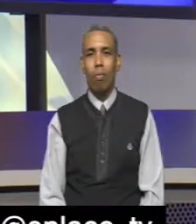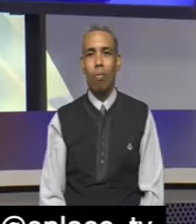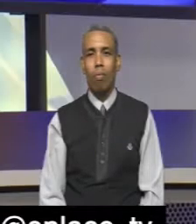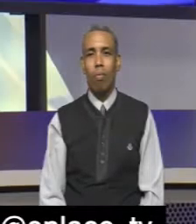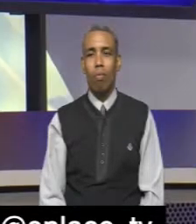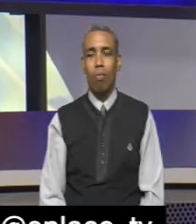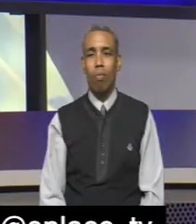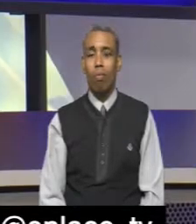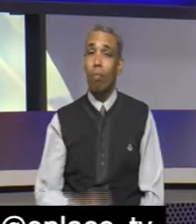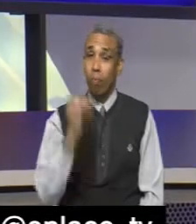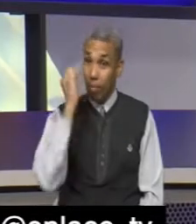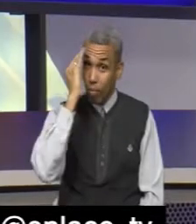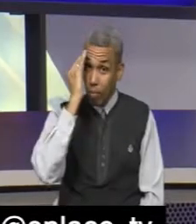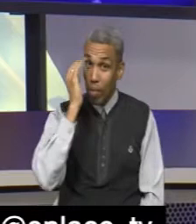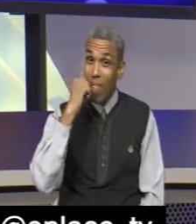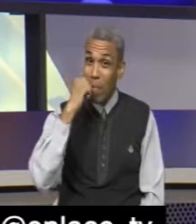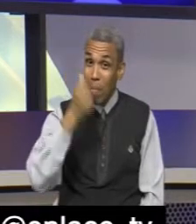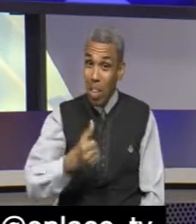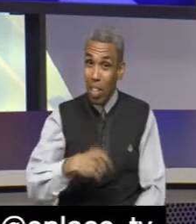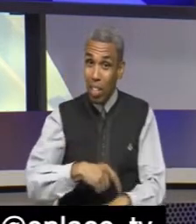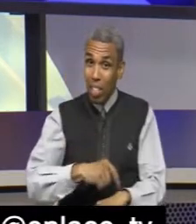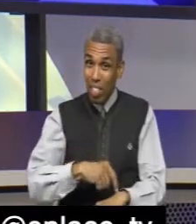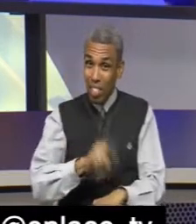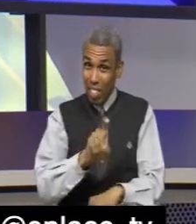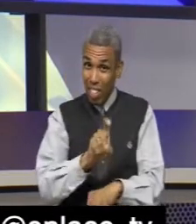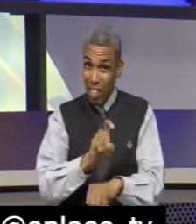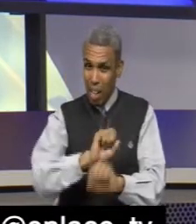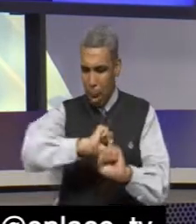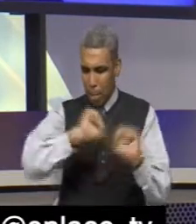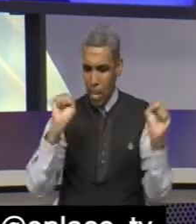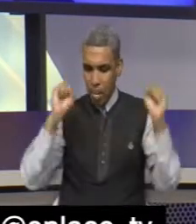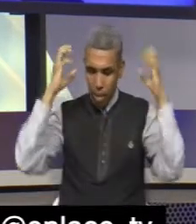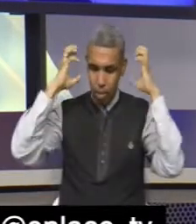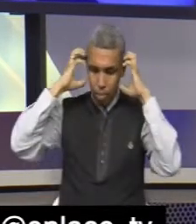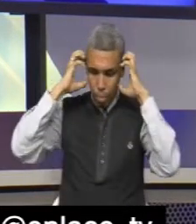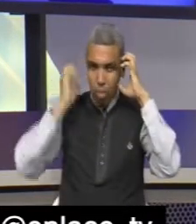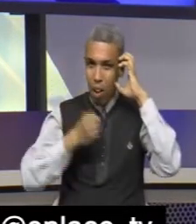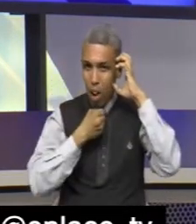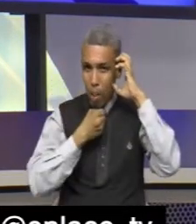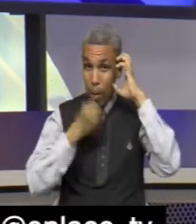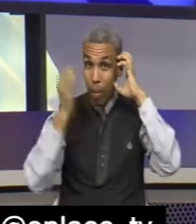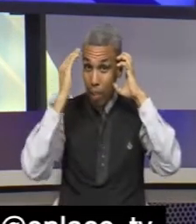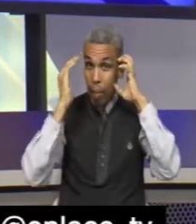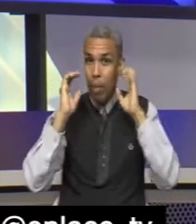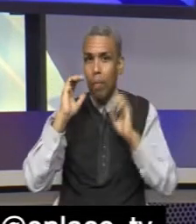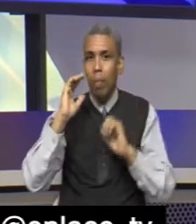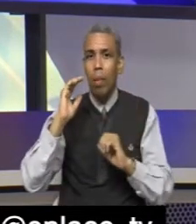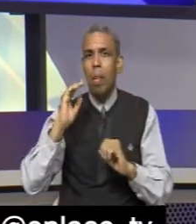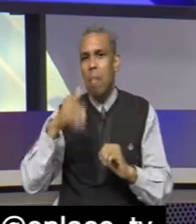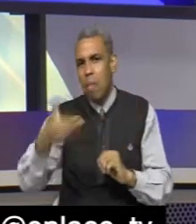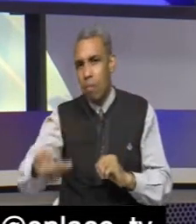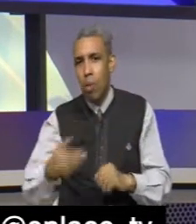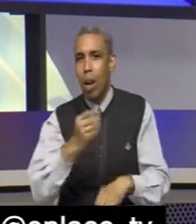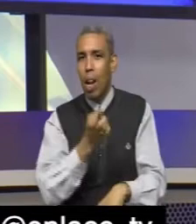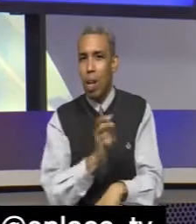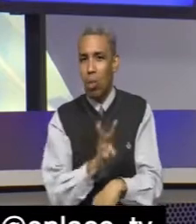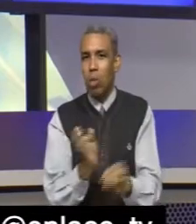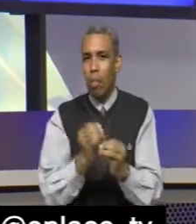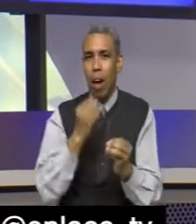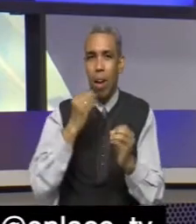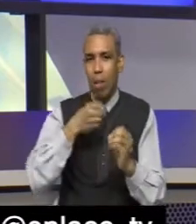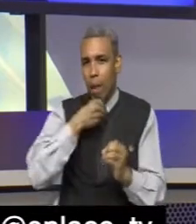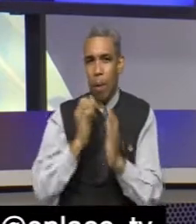No olviden nuestra próxima cita mañana, 6 en punto de la mañana, en Enlace Radio 6 AM, y de nuevo al mediodía con más de lo que usted quiere ver en Enlace